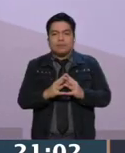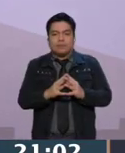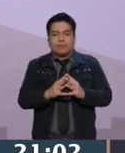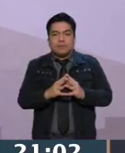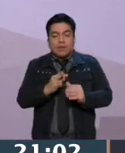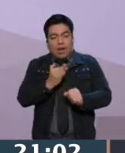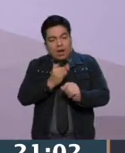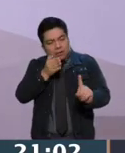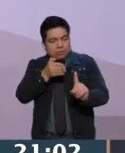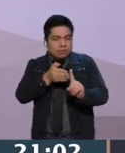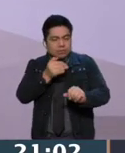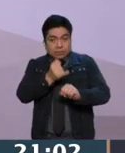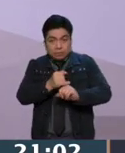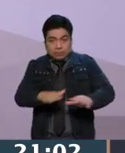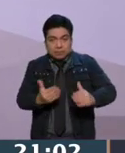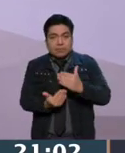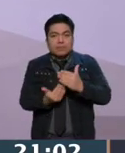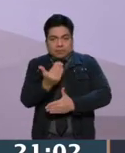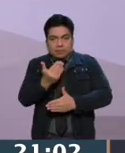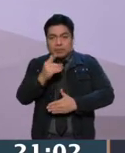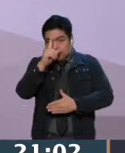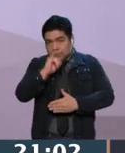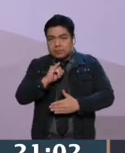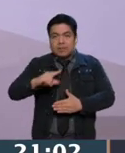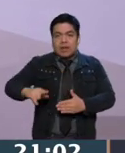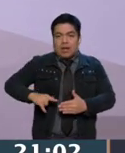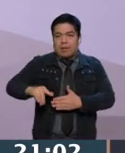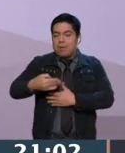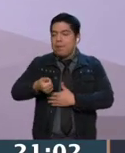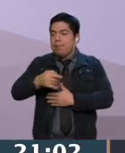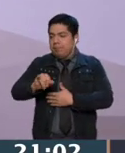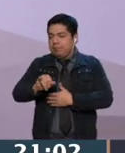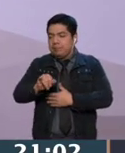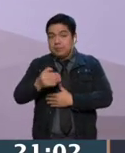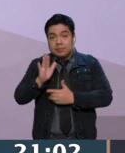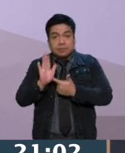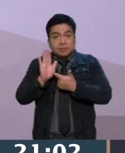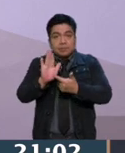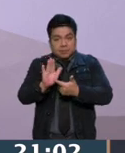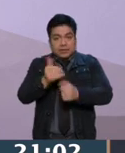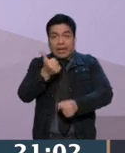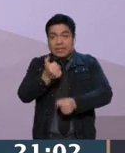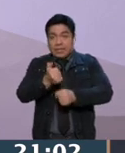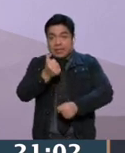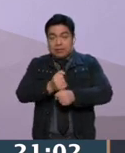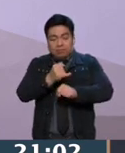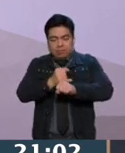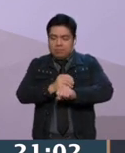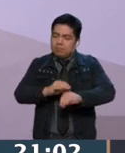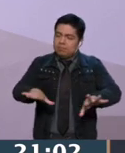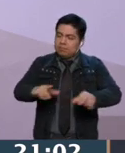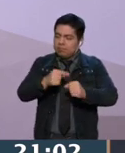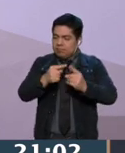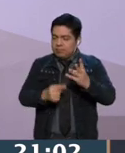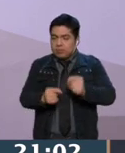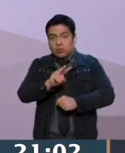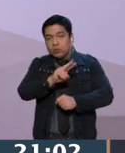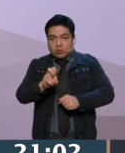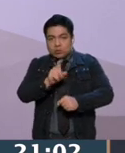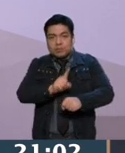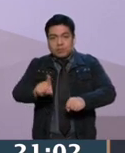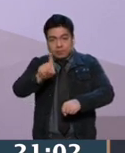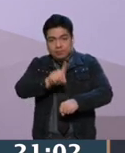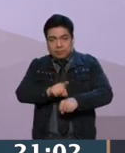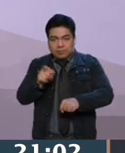Vamos de lleno con la información. Esta mañana el jefe de gobierno capitalino, Martí Batres Guadarrama, presentó su 6º informe de actividades durante los 200 días que tiene